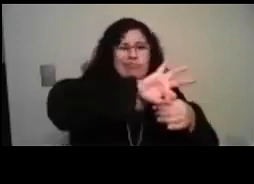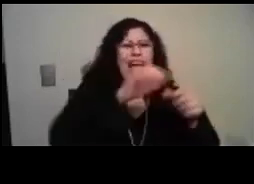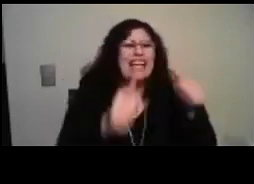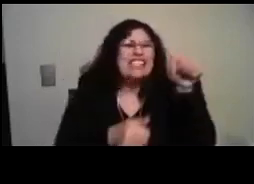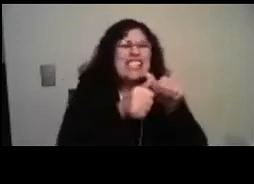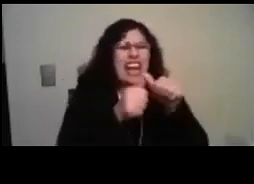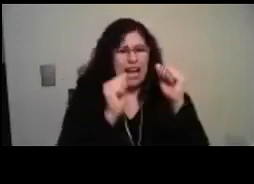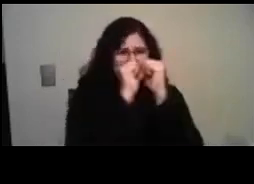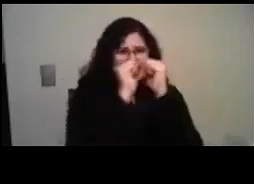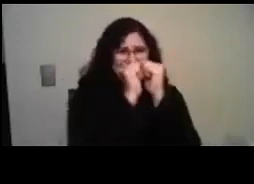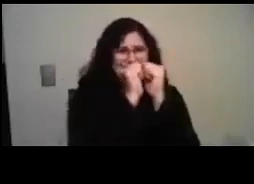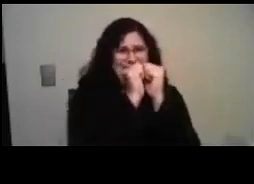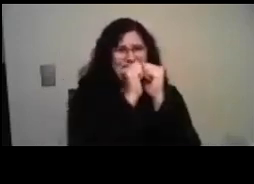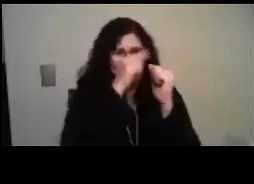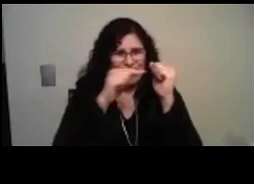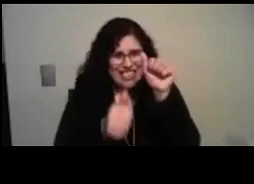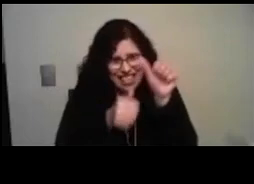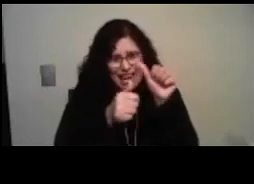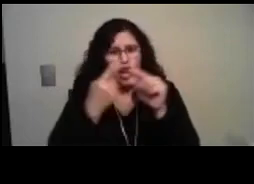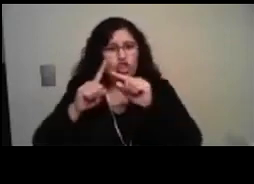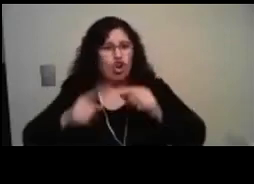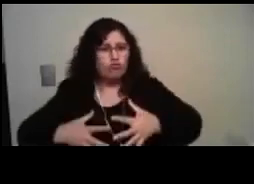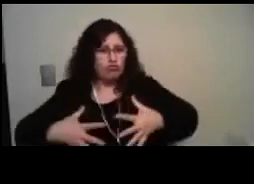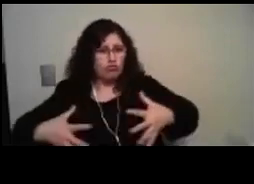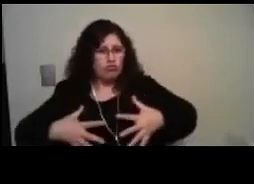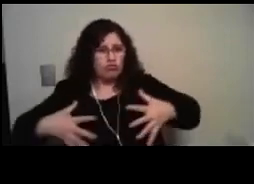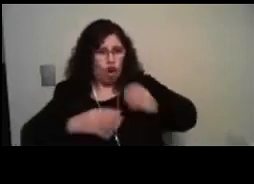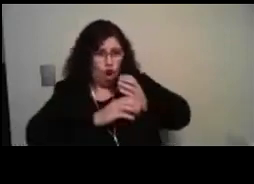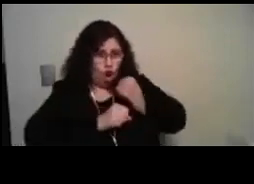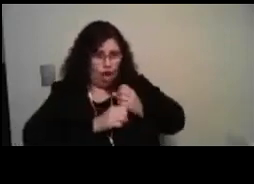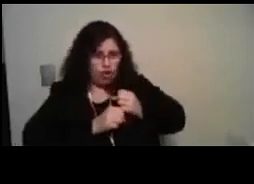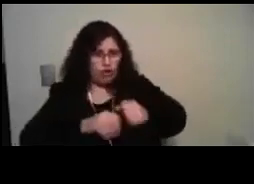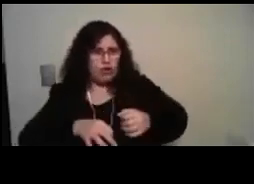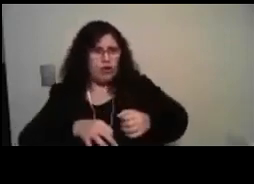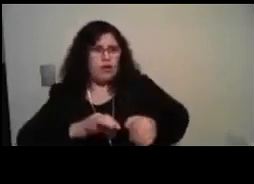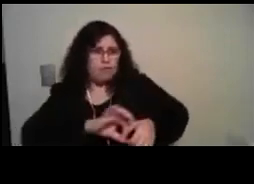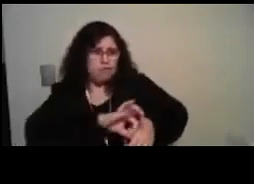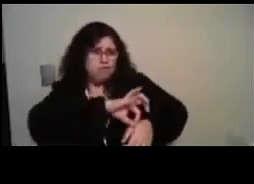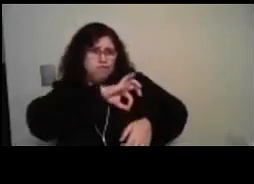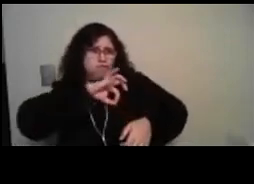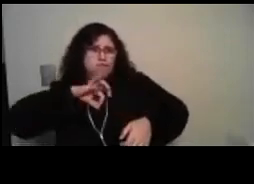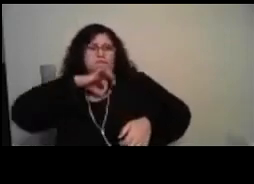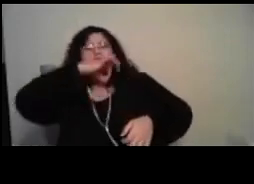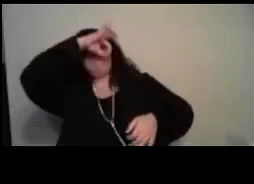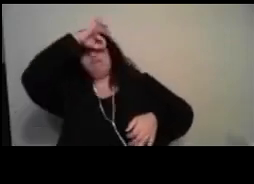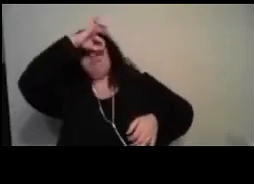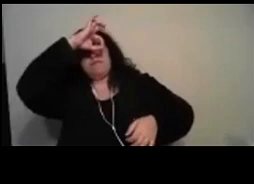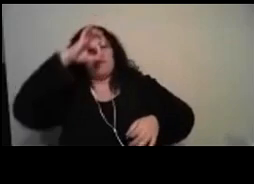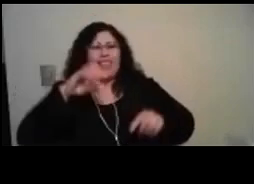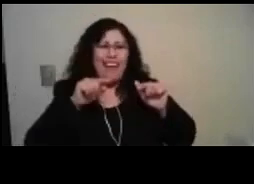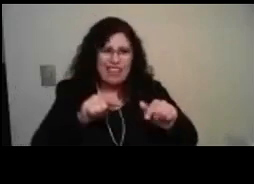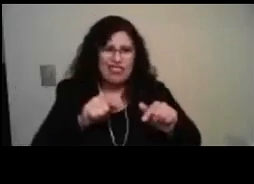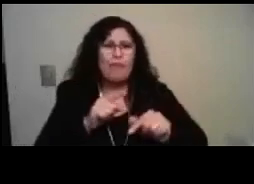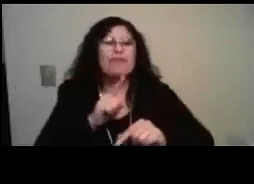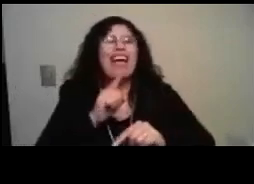generalmente se forma a nivel pulmonar o del corazón. Entonces, logra viajar hasta que se deposita en el cerebro. Ah,